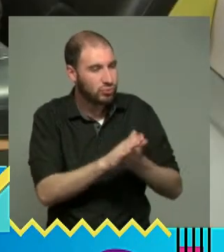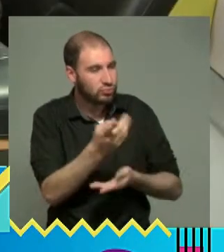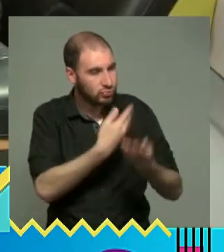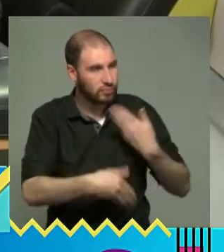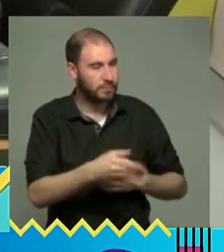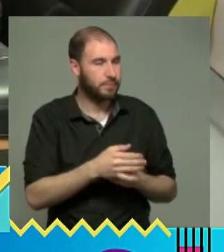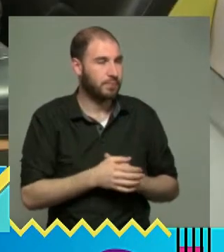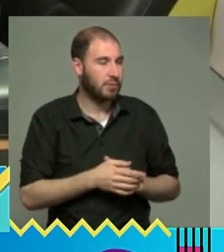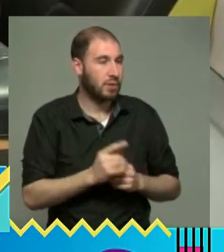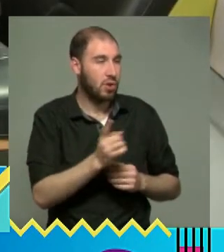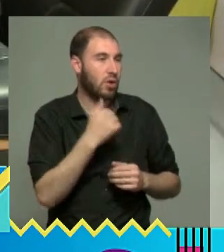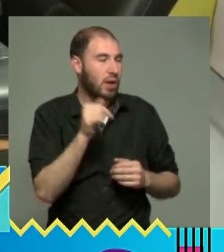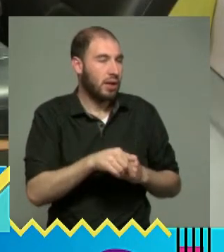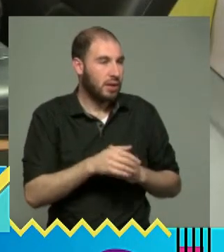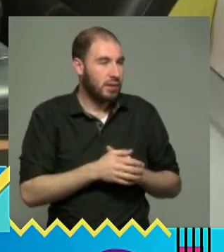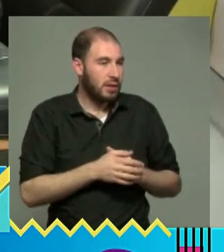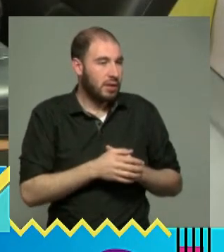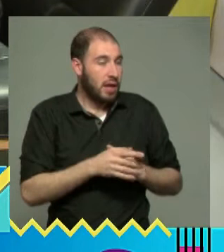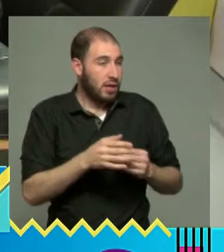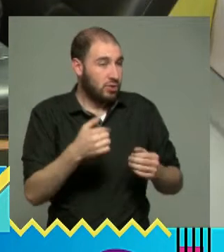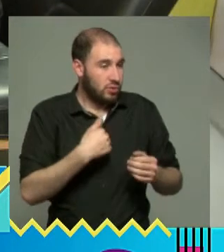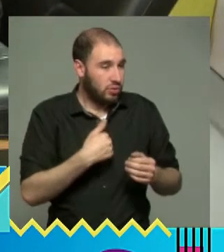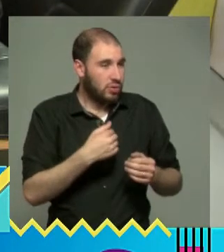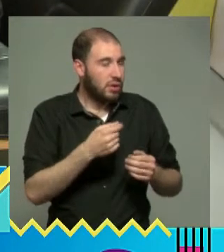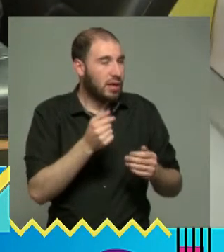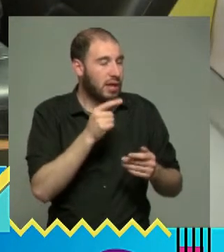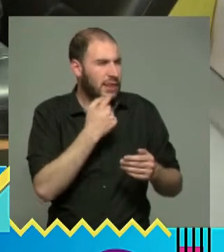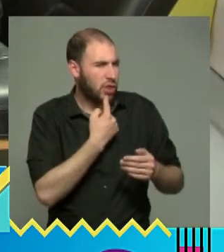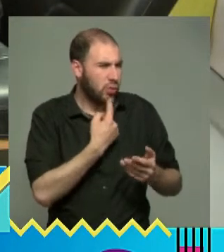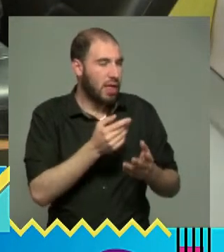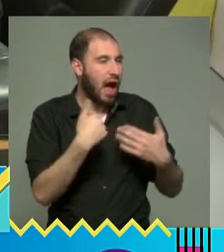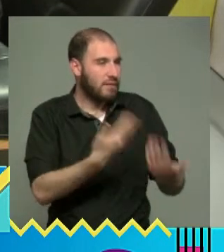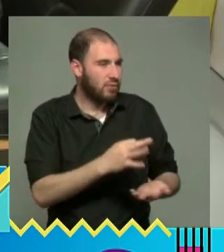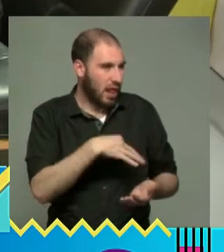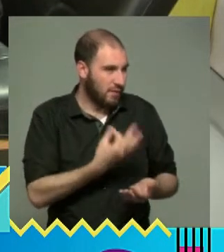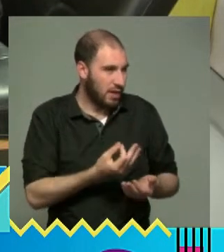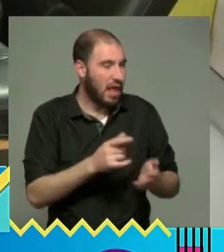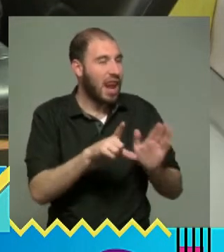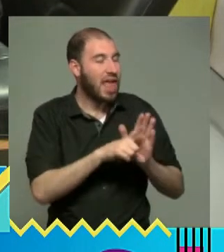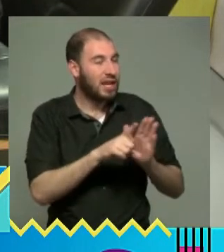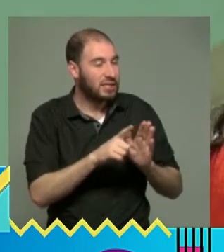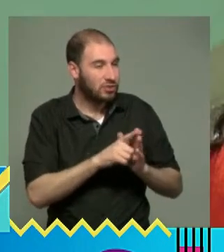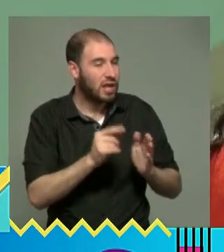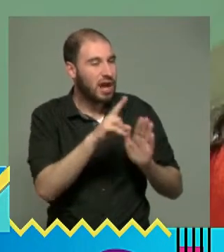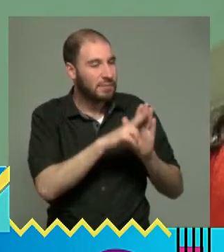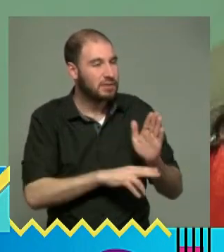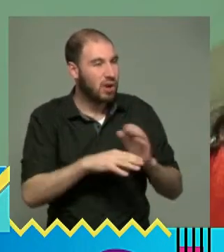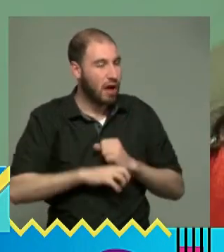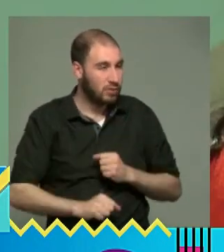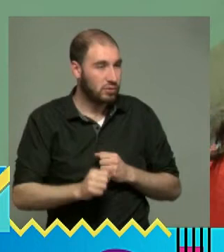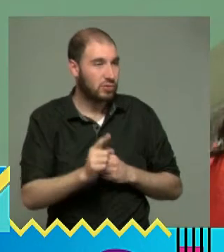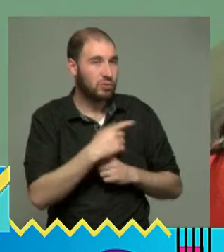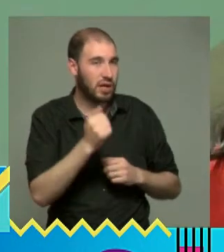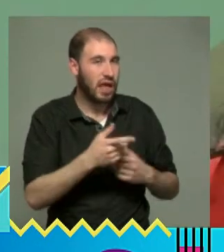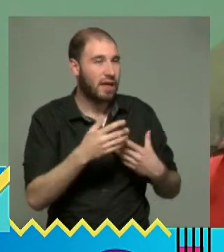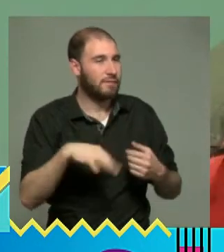temas. Nosotros estamos, de hecho, y por eso pongo mucho en tela de juicio el tema de a favor de la vida, con la legalización y la reglamentación del aborto, nosotros vamos a